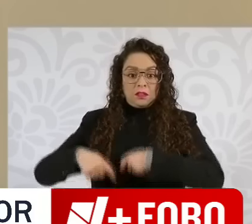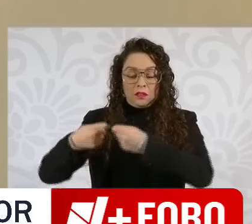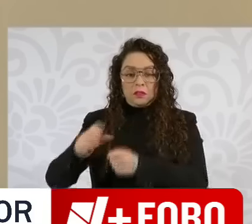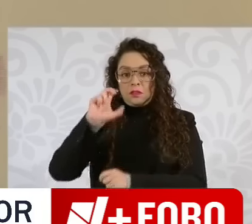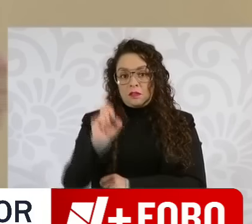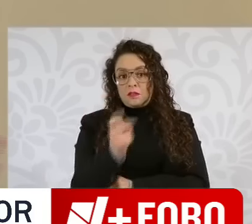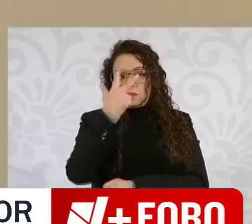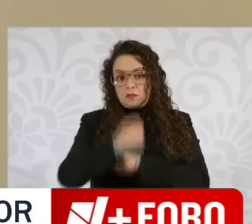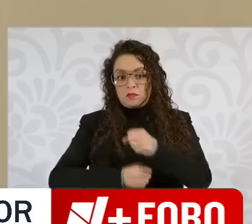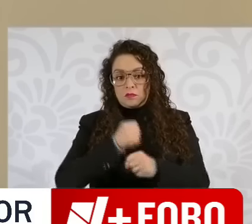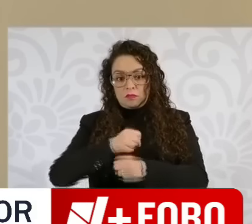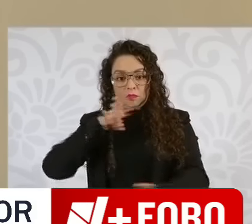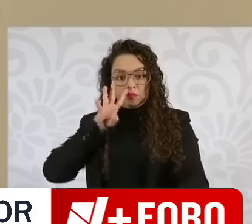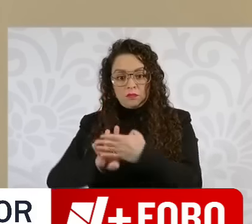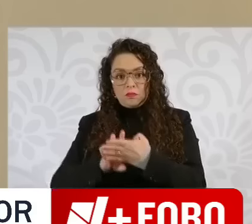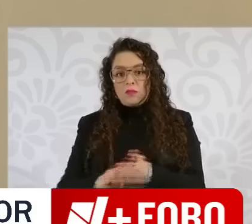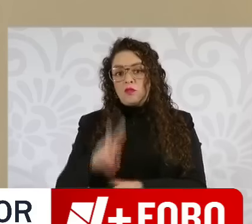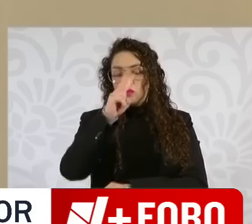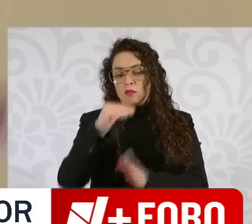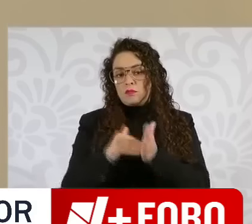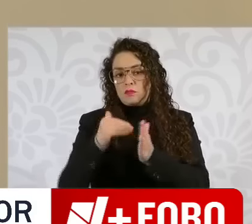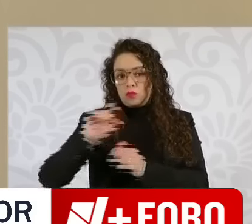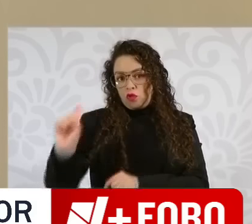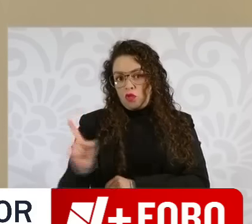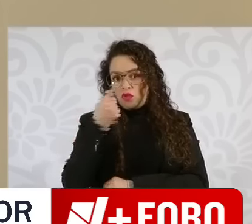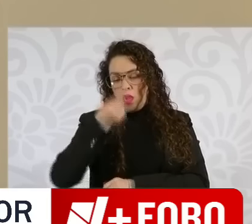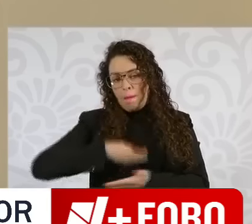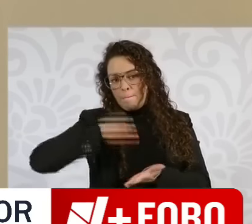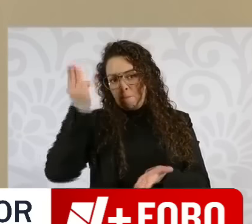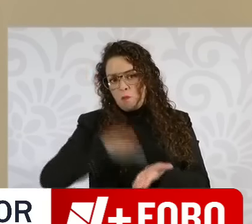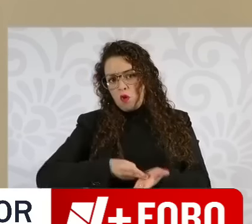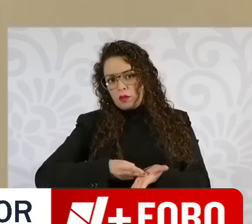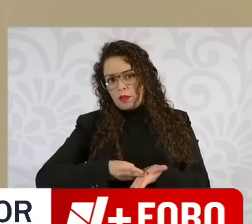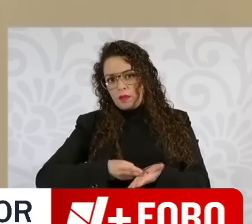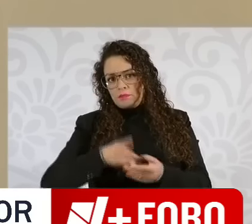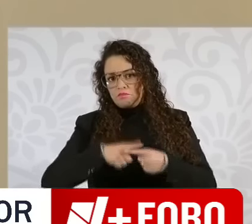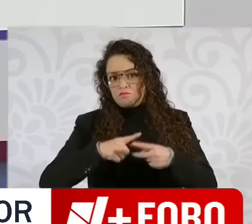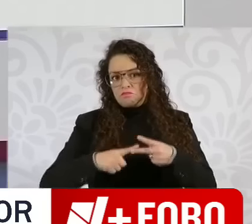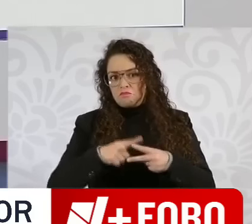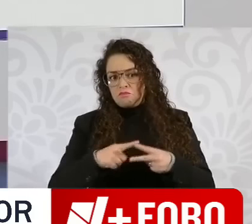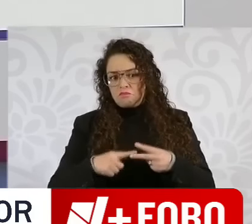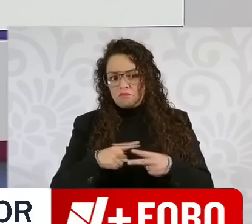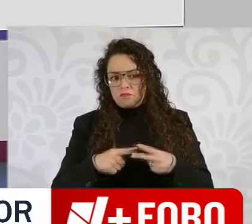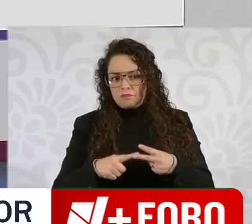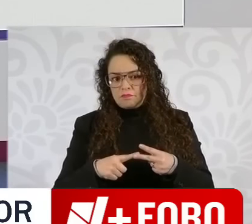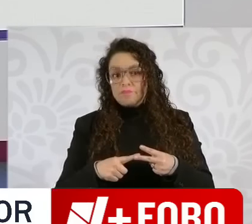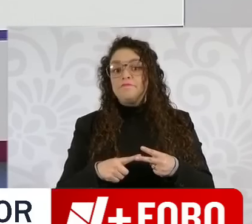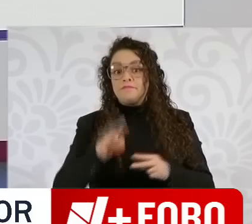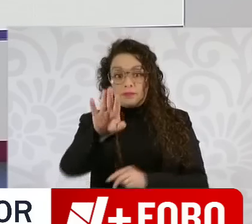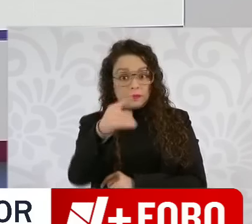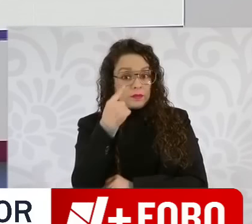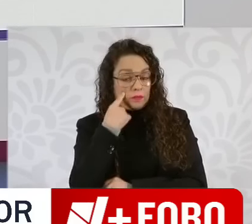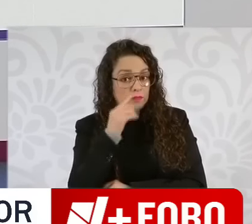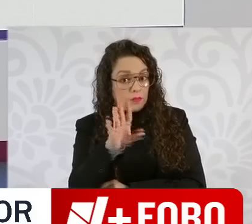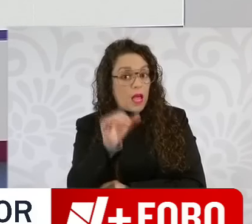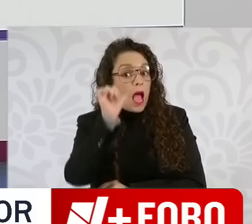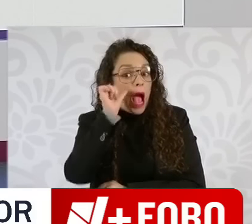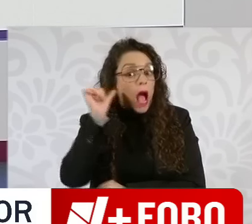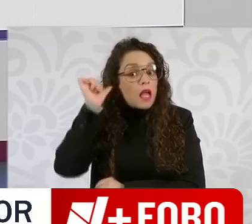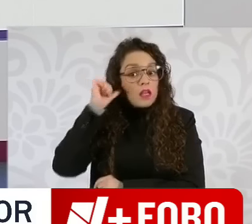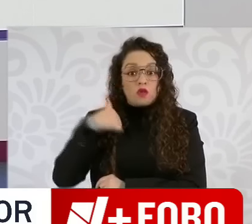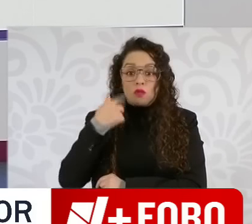que además agregó que Genaro García Luna tiene pendientes otras cuentas con la justicia en México, entre ellas sobre el caso Colosio.